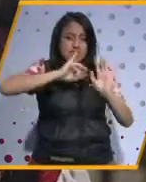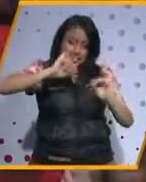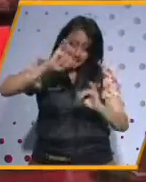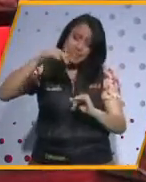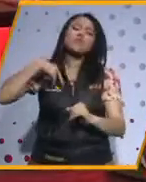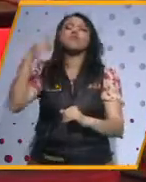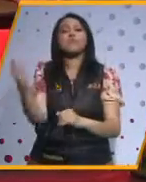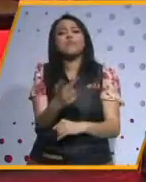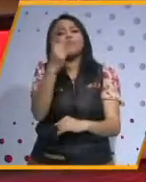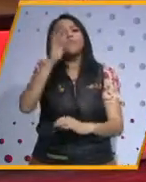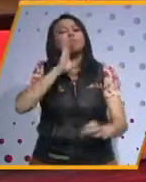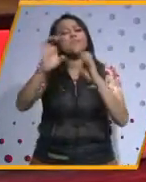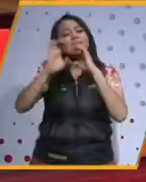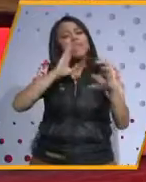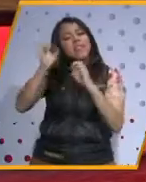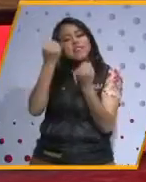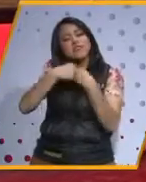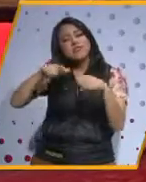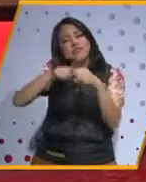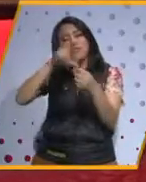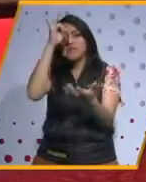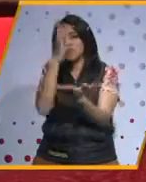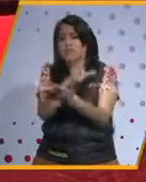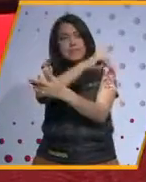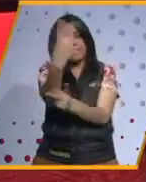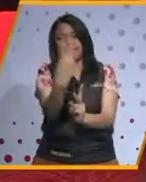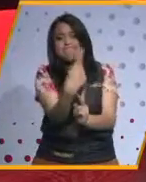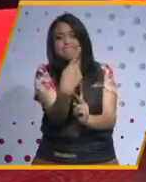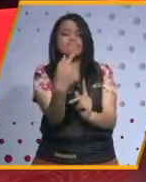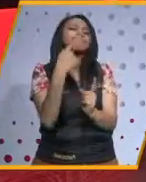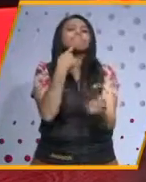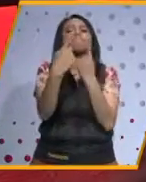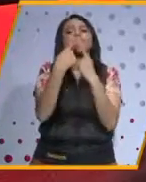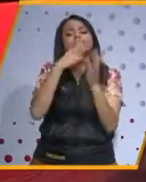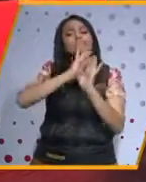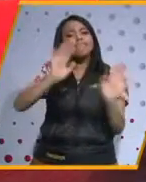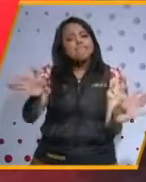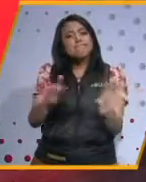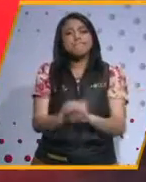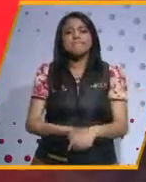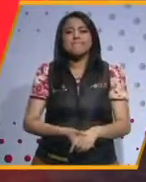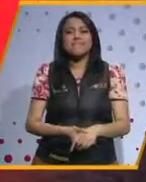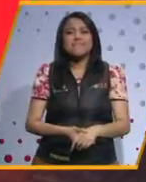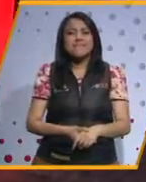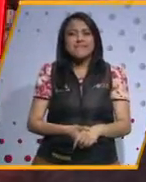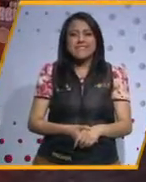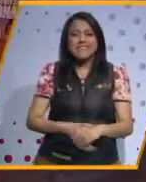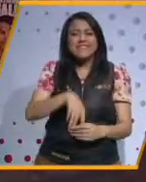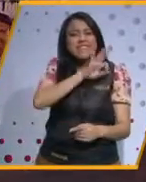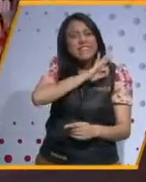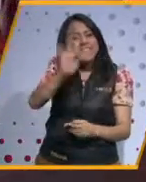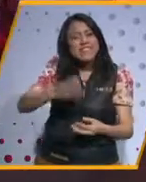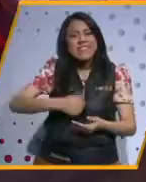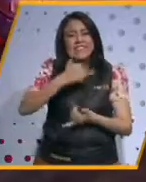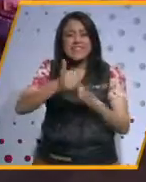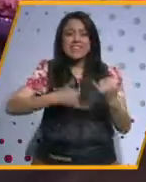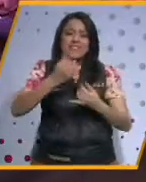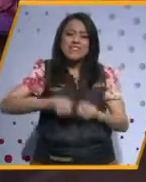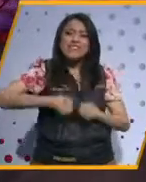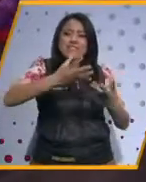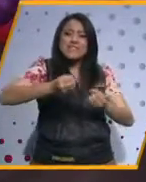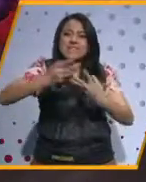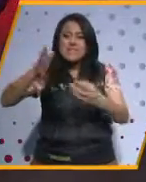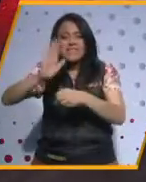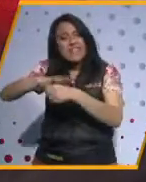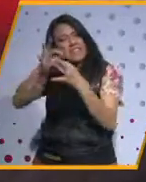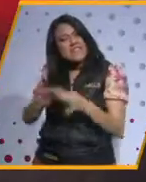comunicación social y conmigo nada más. Ajá. Es uno que salió de nosotros dos para que ellos se encarguen de cada una de nuestras territoriales y poder tener acciones. Y aquí